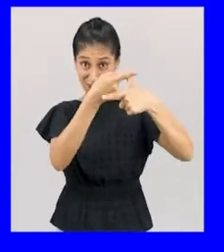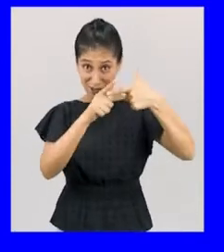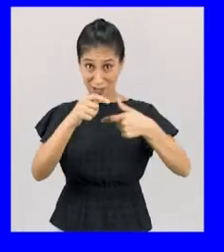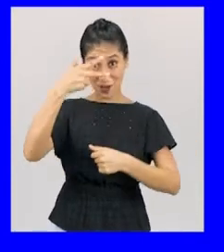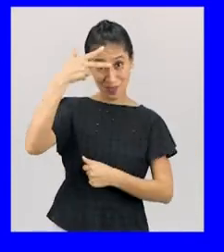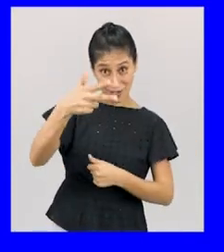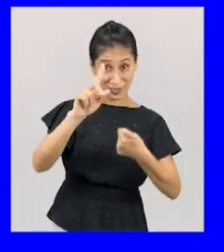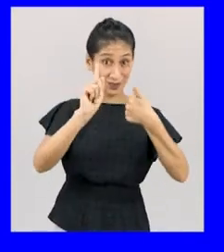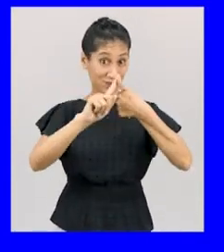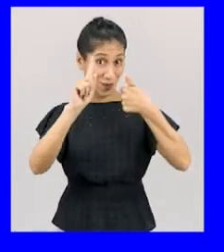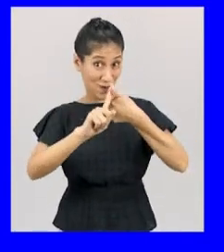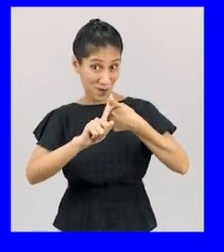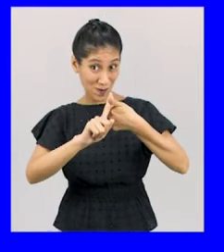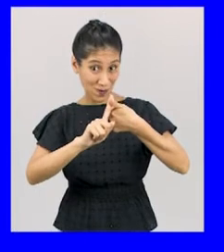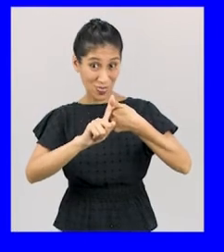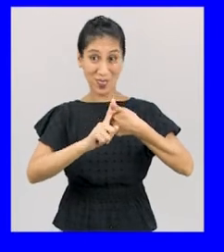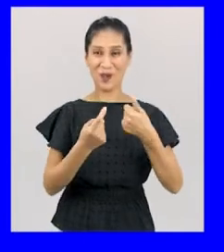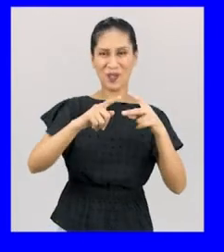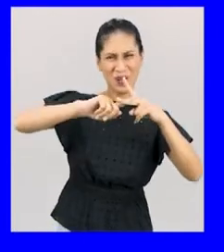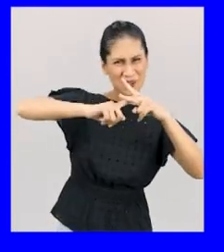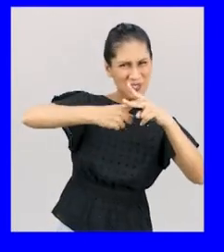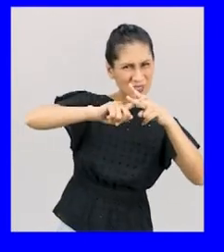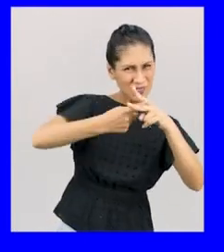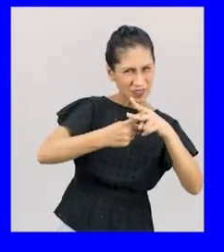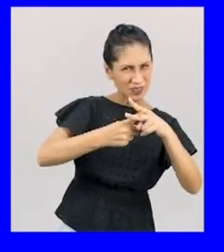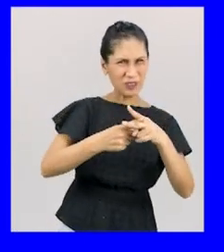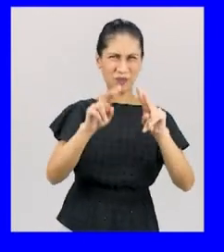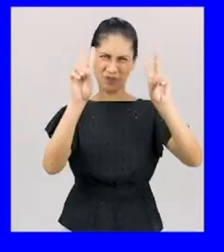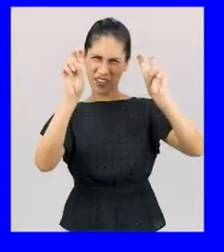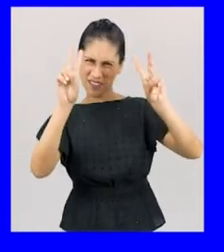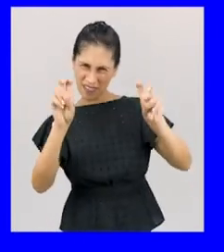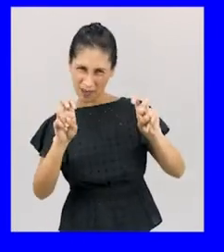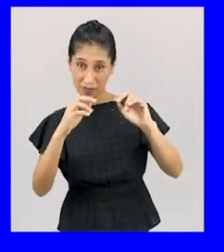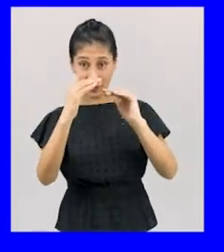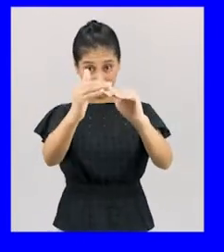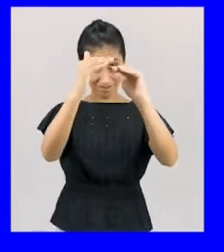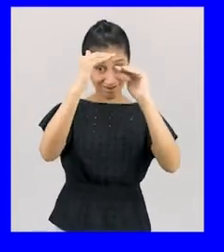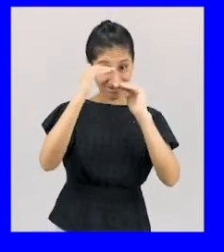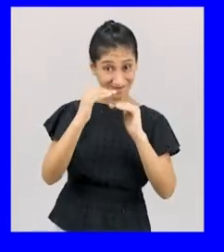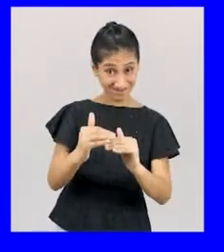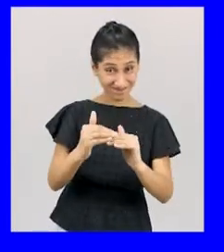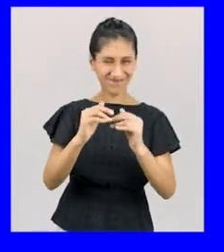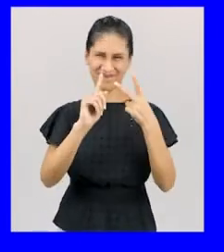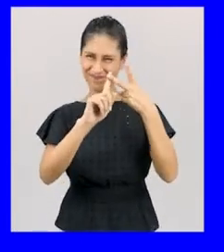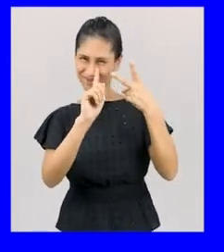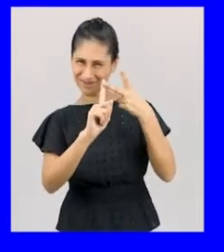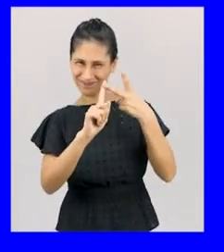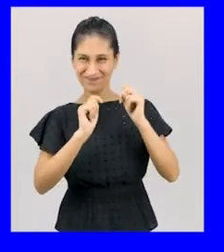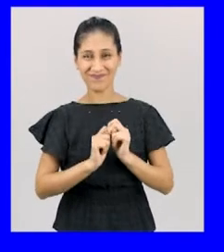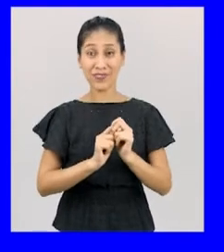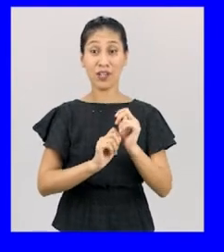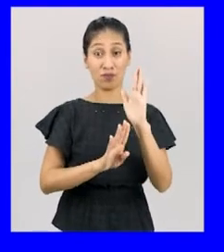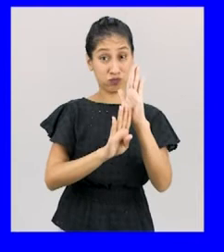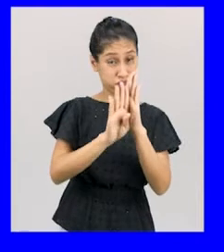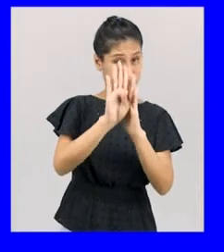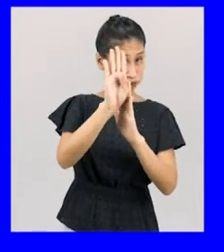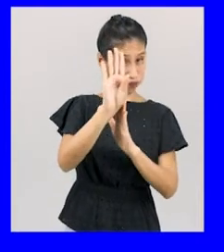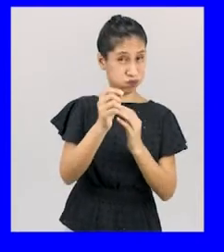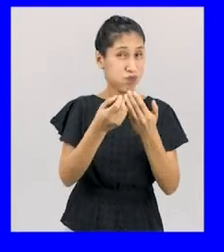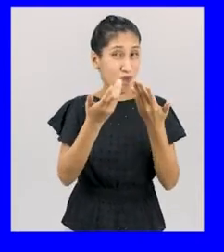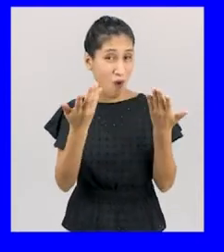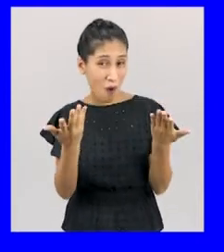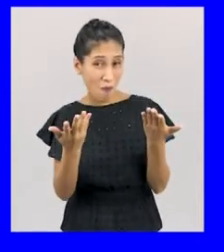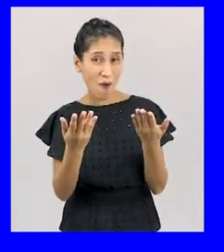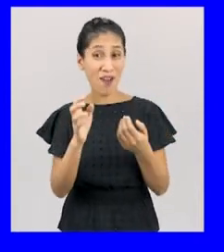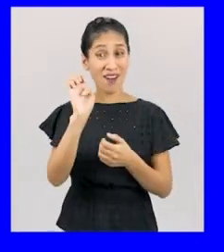La introducción, que es una breve explicación del tema a presentar con el objetivo de contextualizar al lector. 2. El desarrollo,